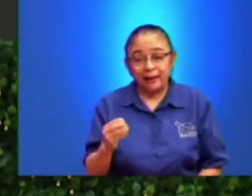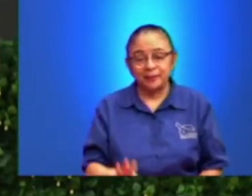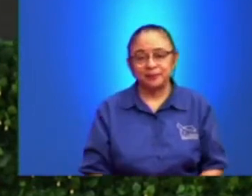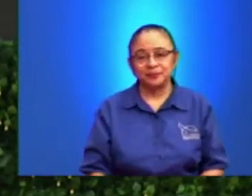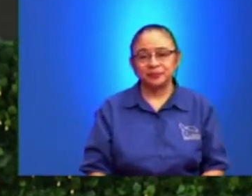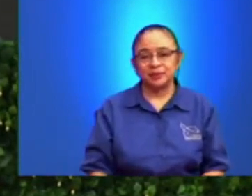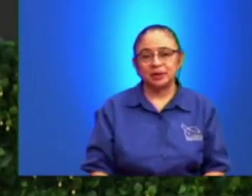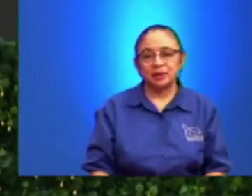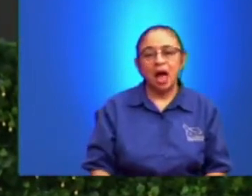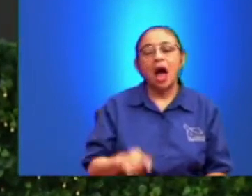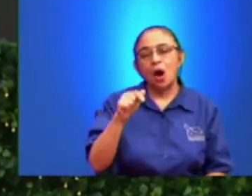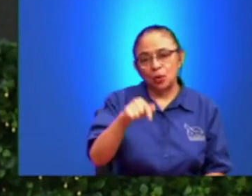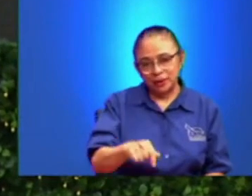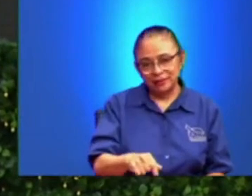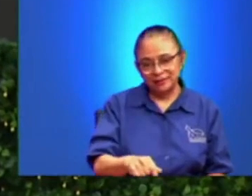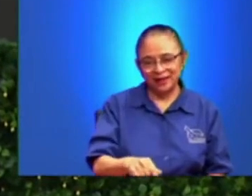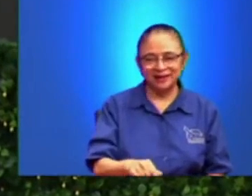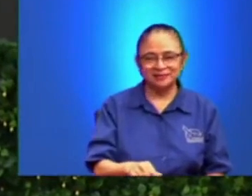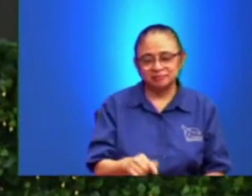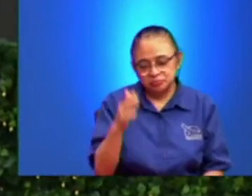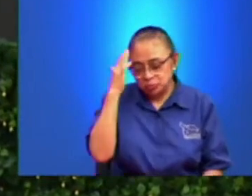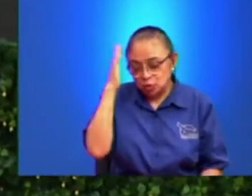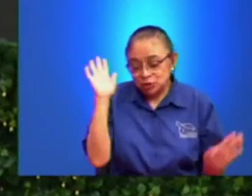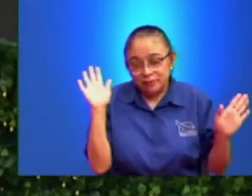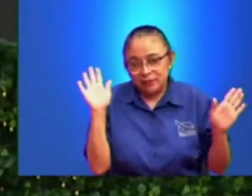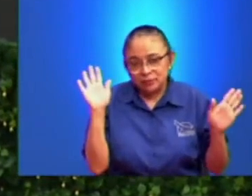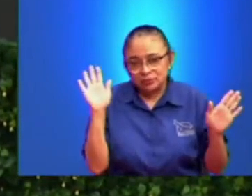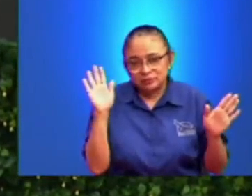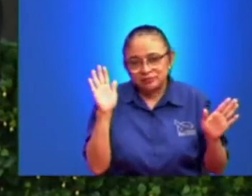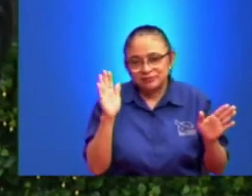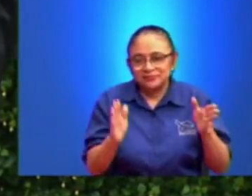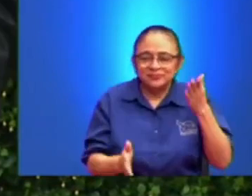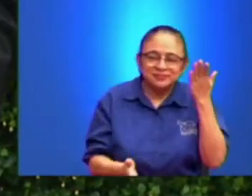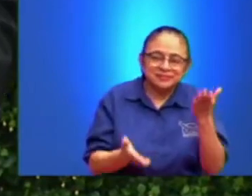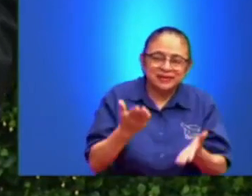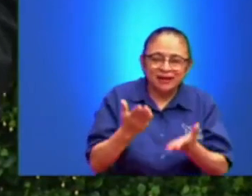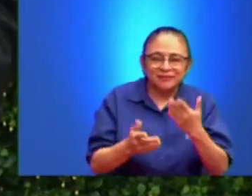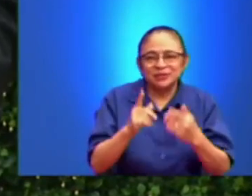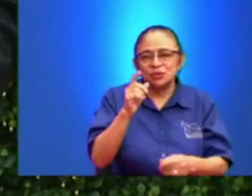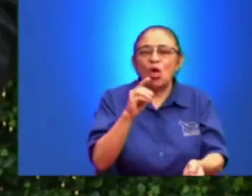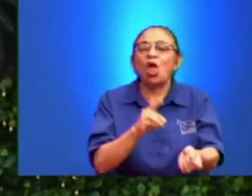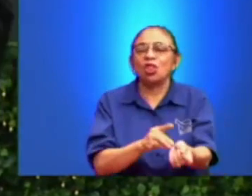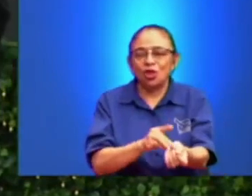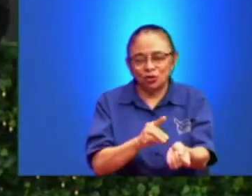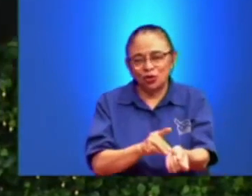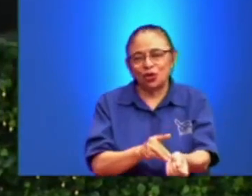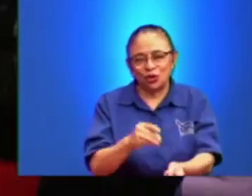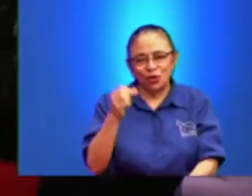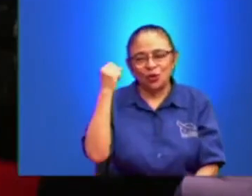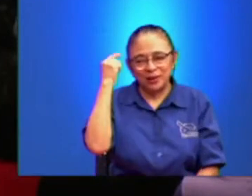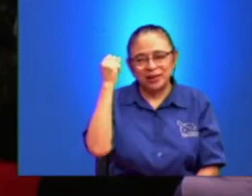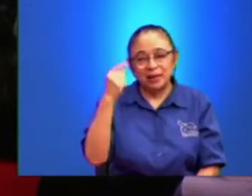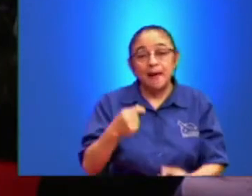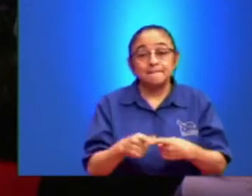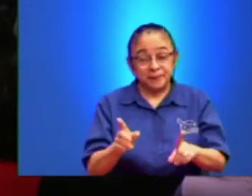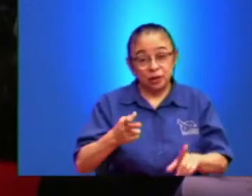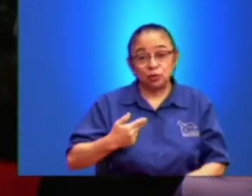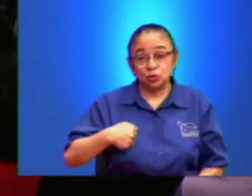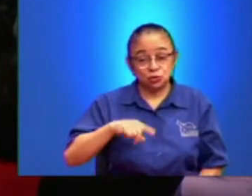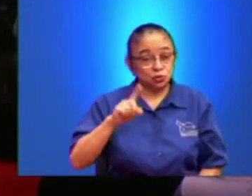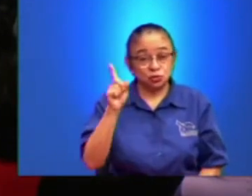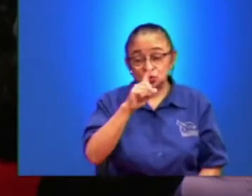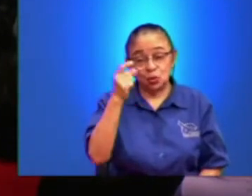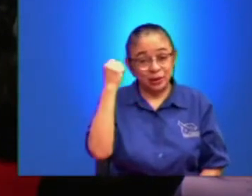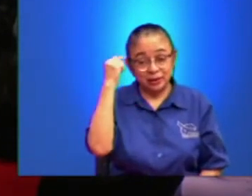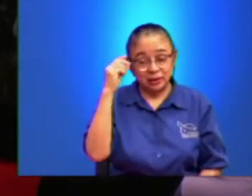siquiera ahorita que le estoy diciendo esto lo sabemos tal vez un nefrólogo más o menos lo entiende pero hacemos cosas que no